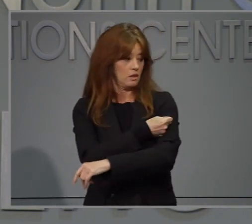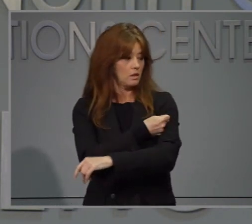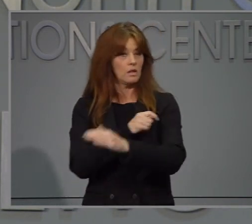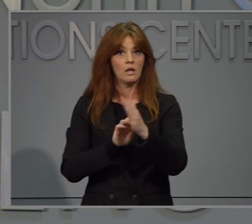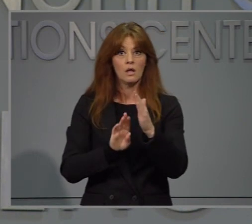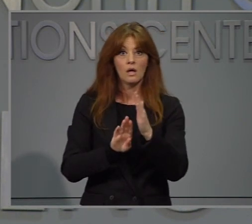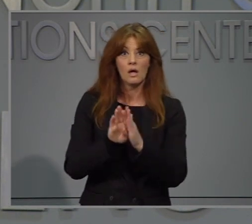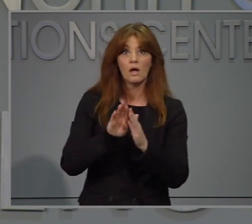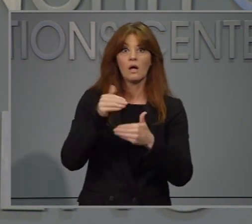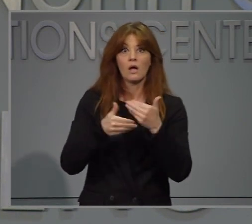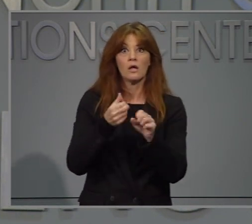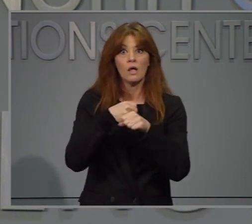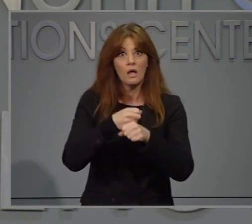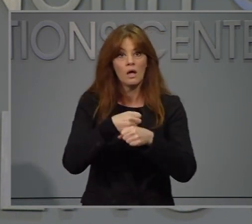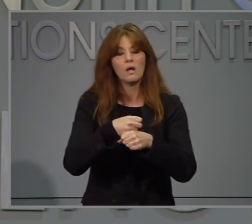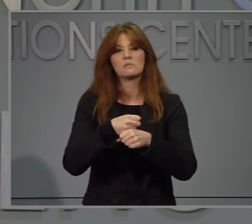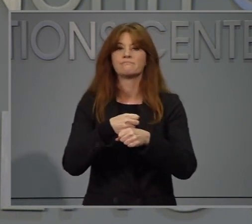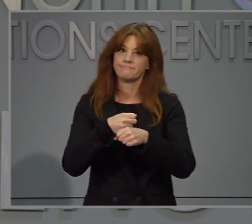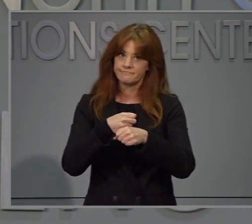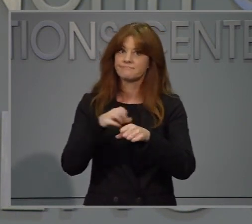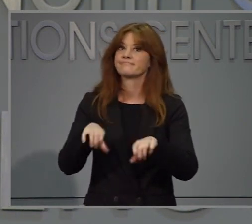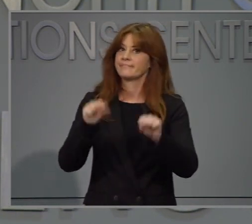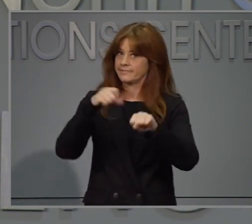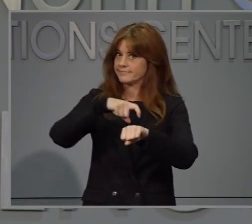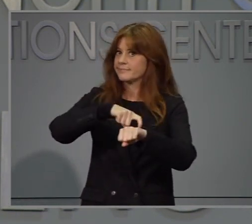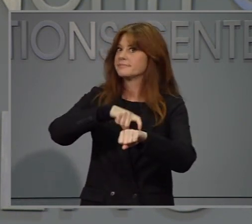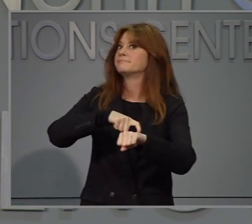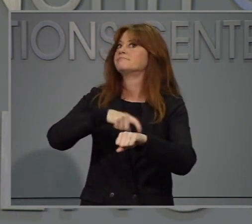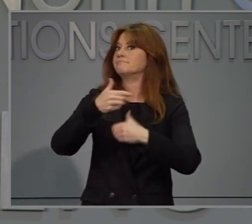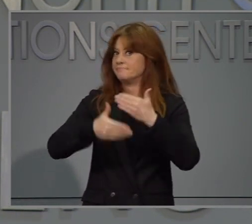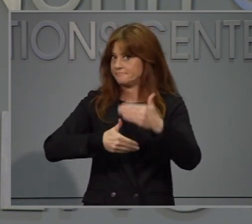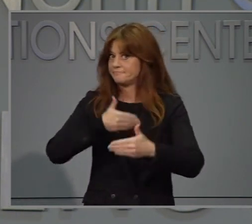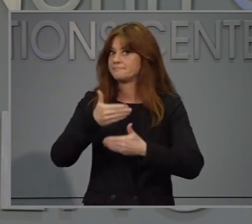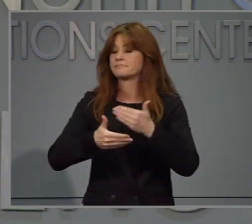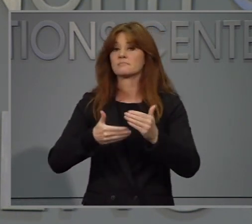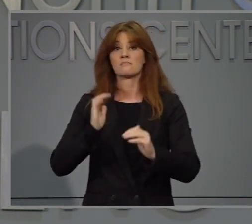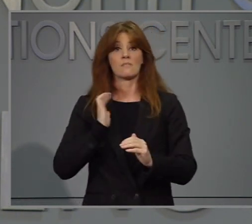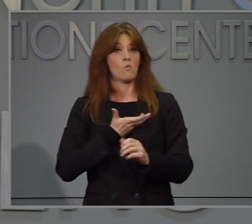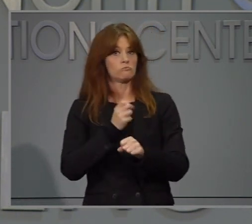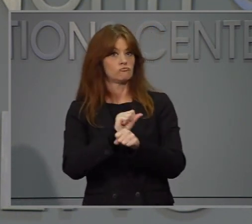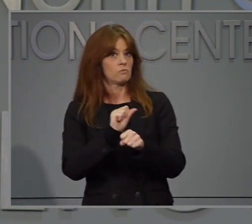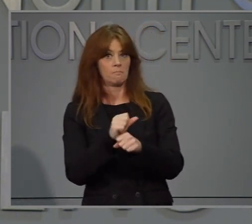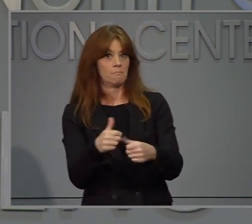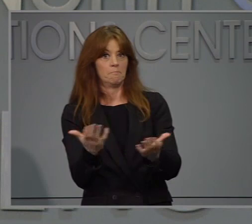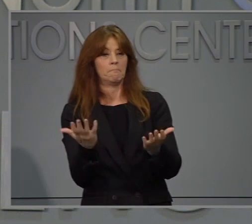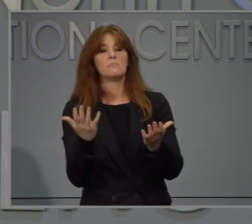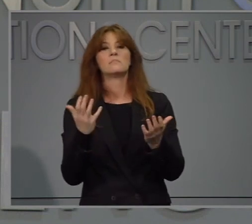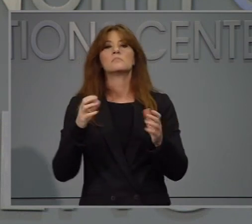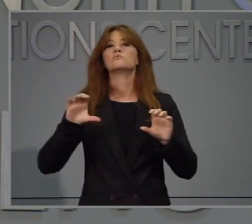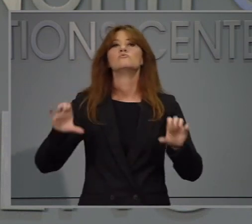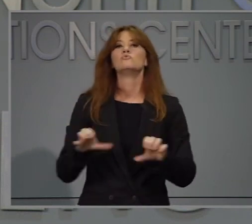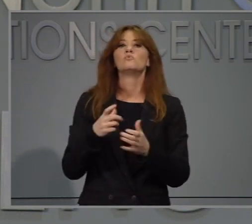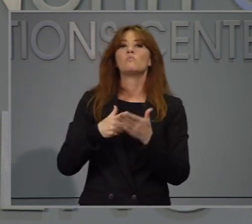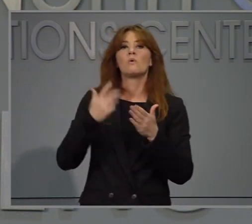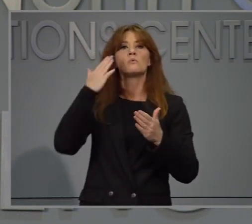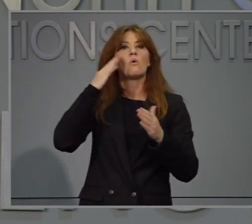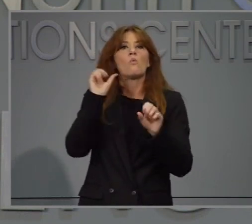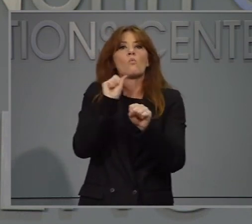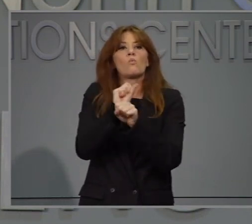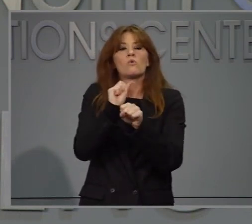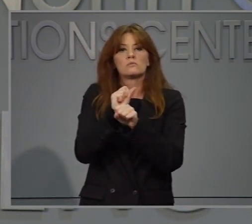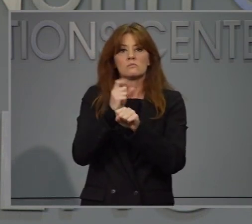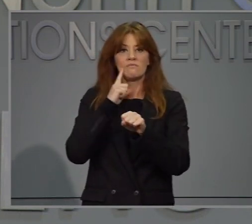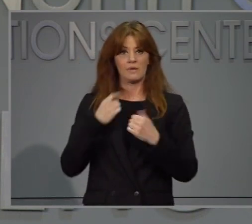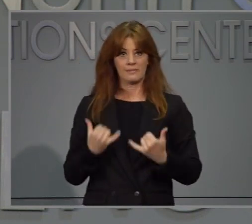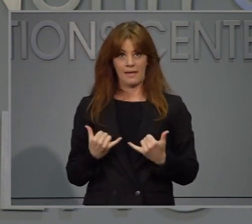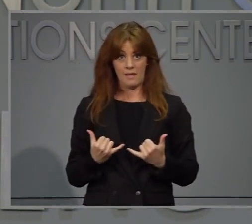y desarrollo de una vacuna es alentador, pero se va a llevar tiempo. Nuestro trabajo es hacer lo que nosotros